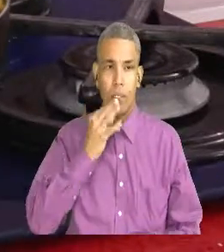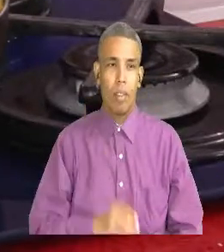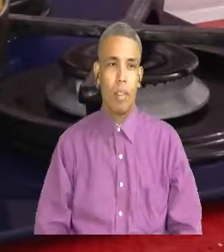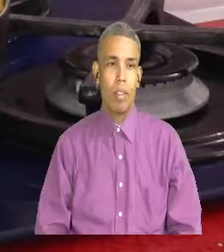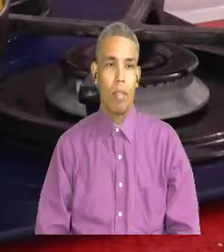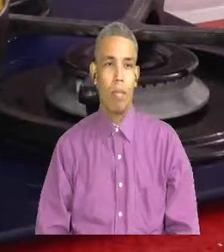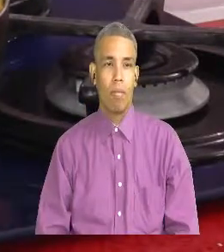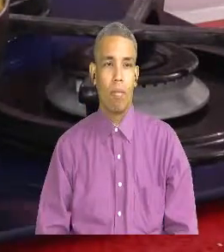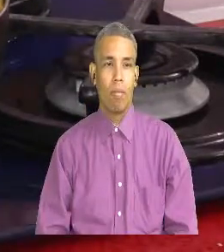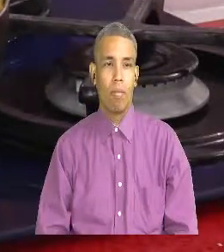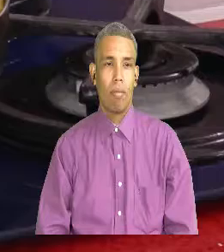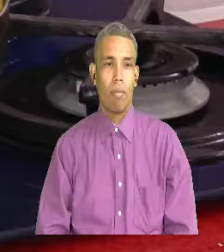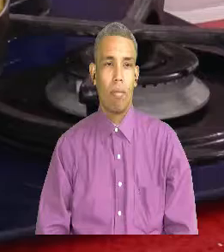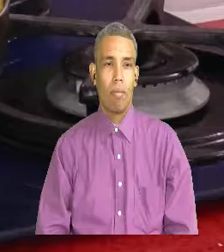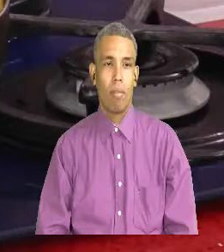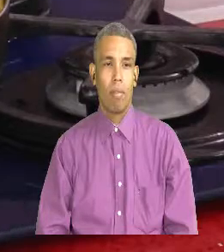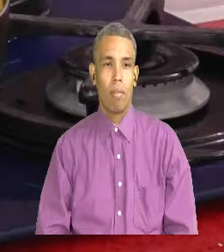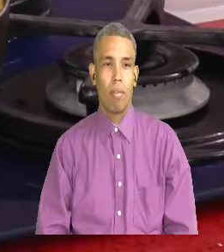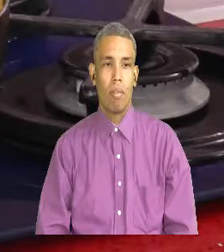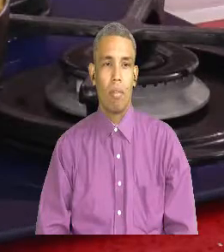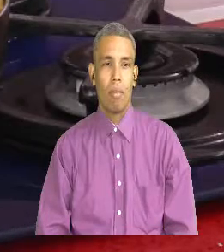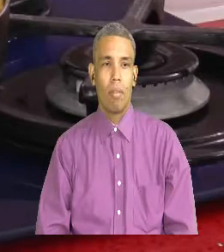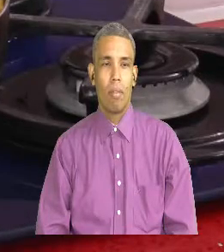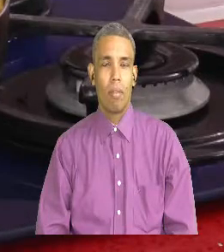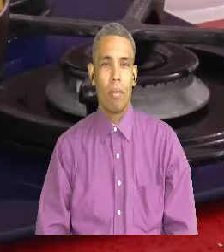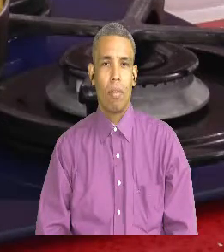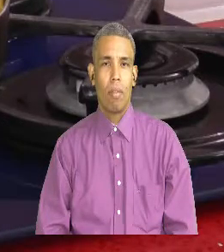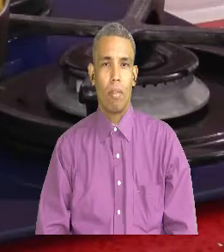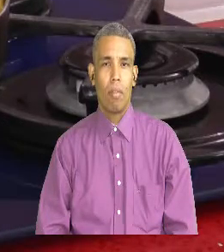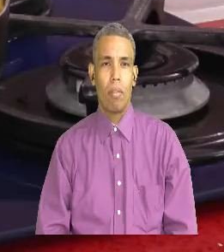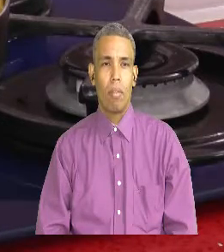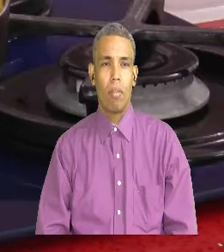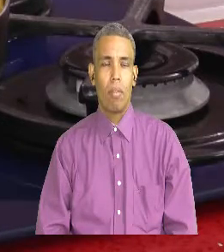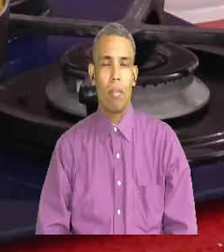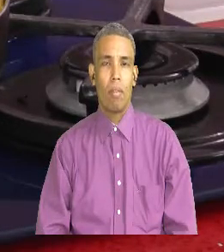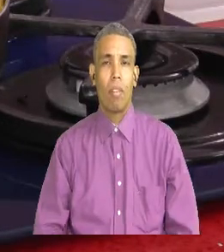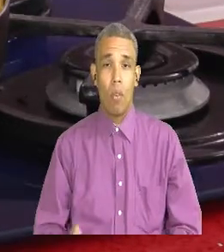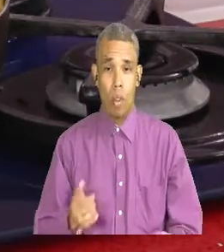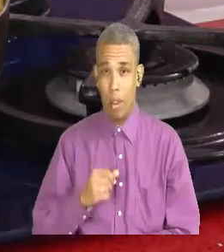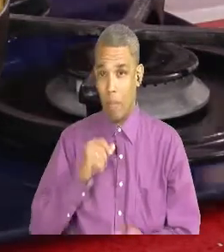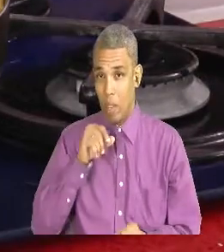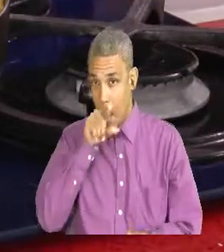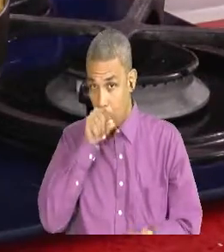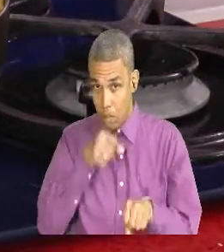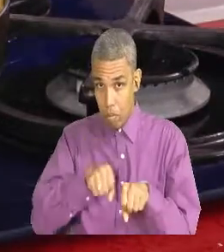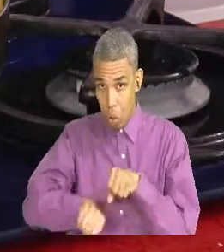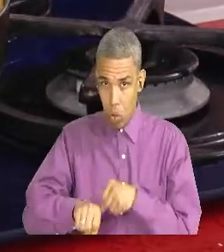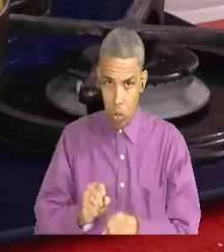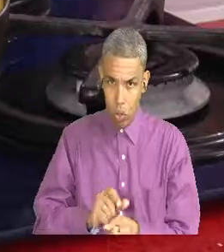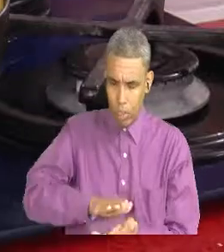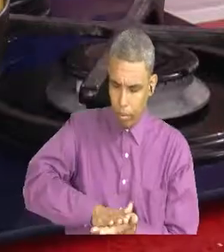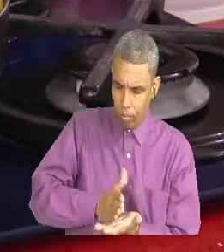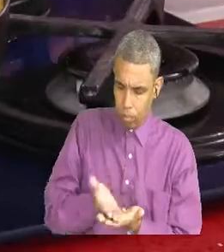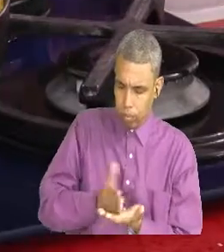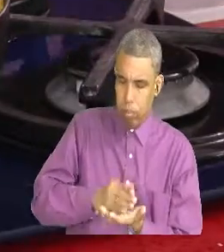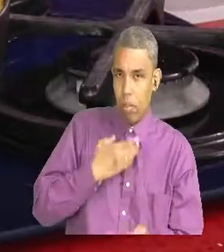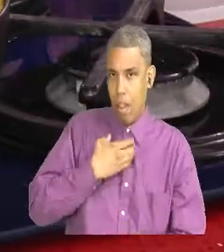coge Claro, la idea es que la pasta esté al dente. Si sí. Quieres, yo le colaboro con la pechuga. Ajá. Está calientica.